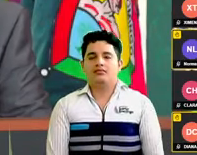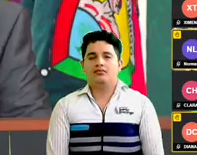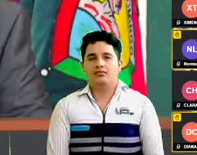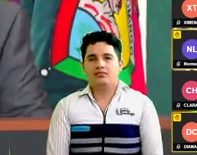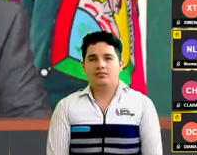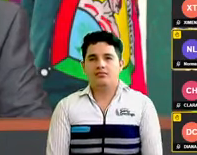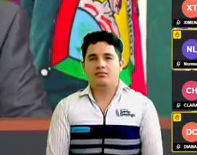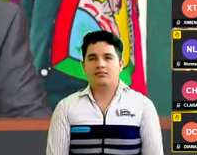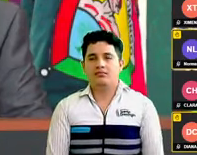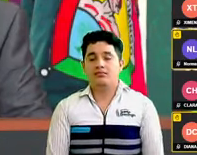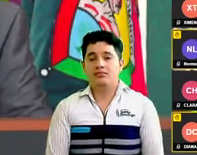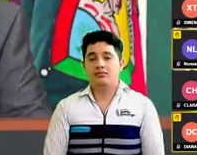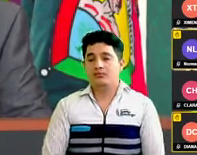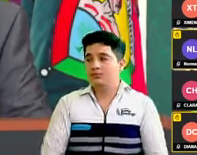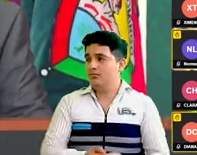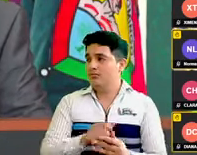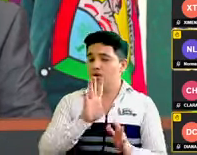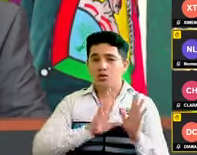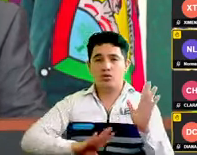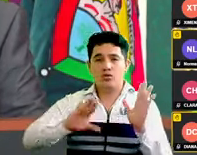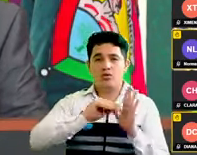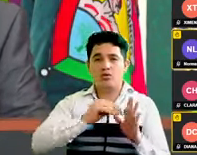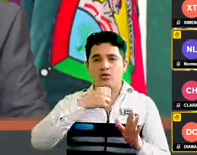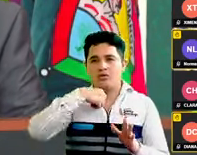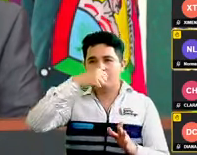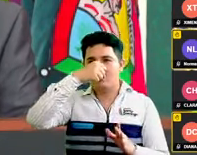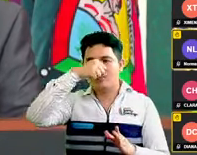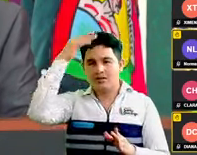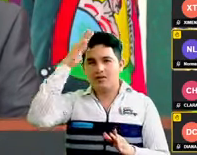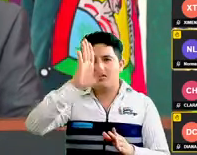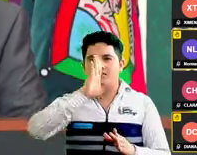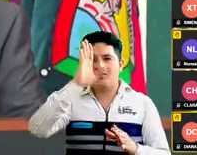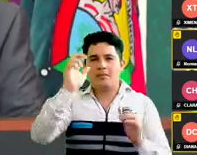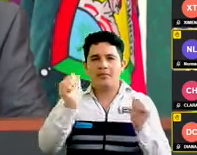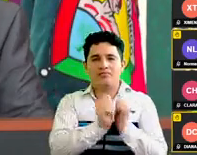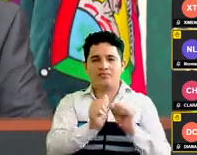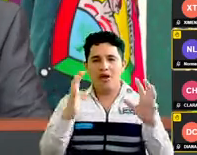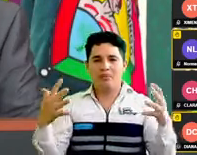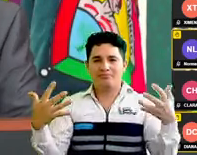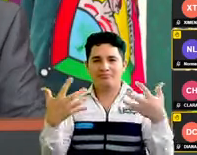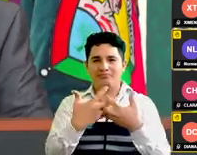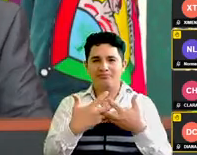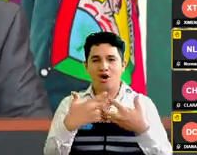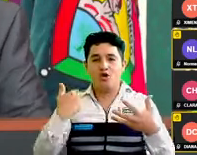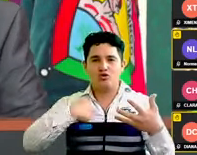Porque nosotros, Santo Domingo, lo han tenido sumido siempre casa adentro.